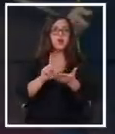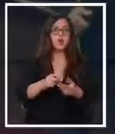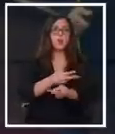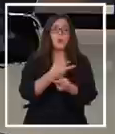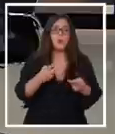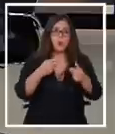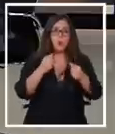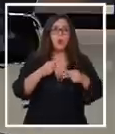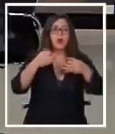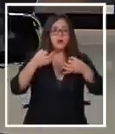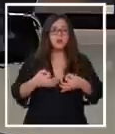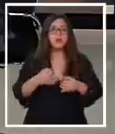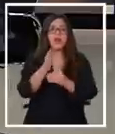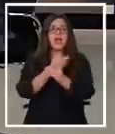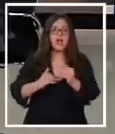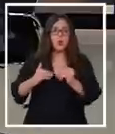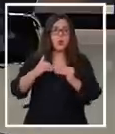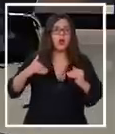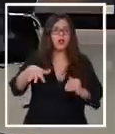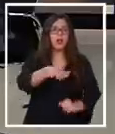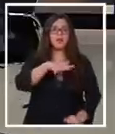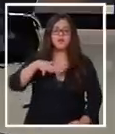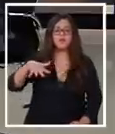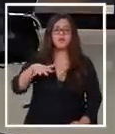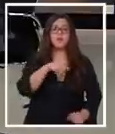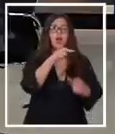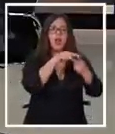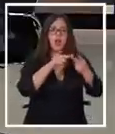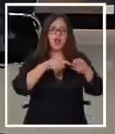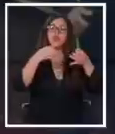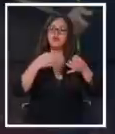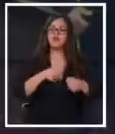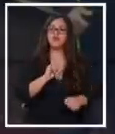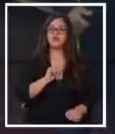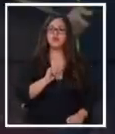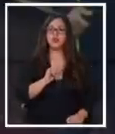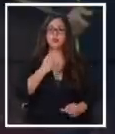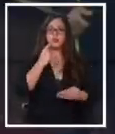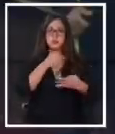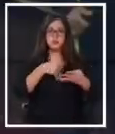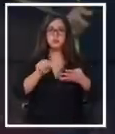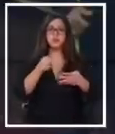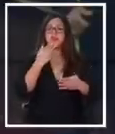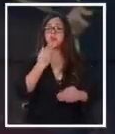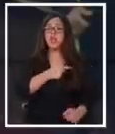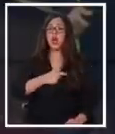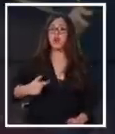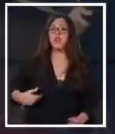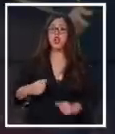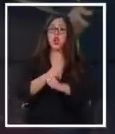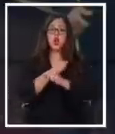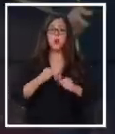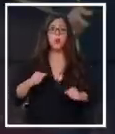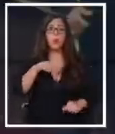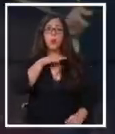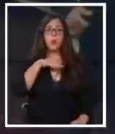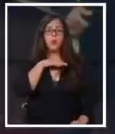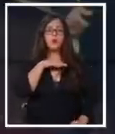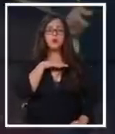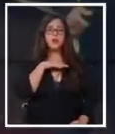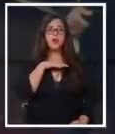con seguridad e igualdad de condiciones ambas alternativas son válidas además el gobierno no puede utilizar